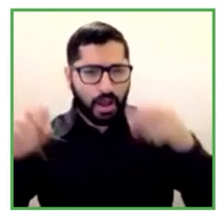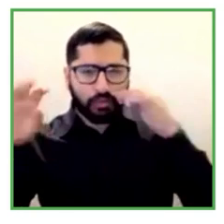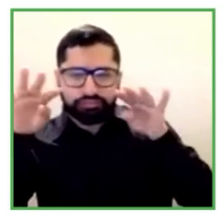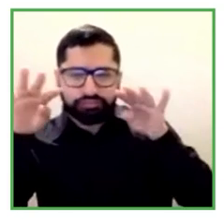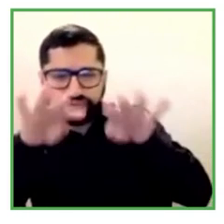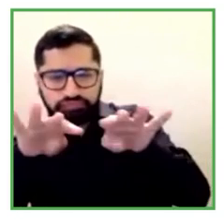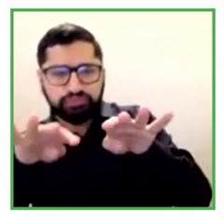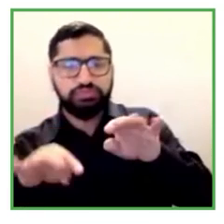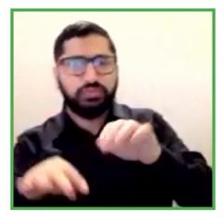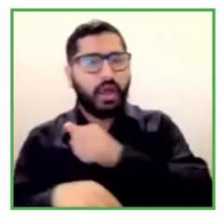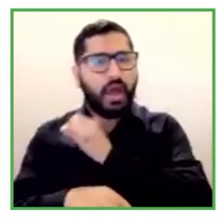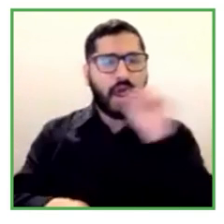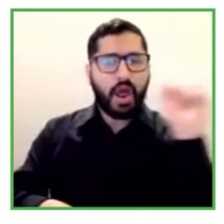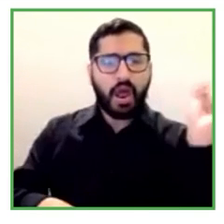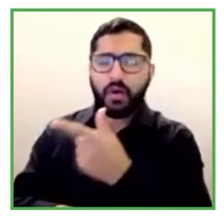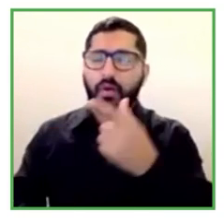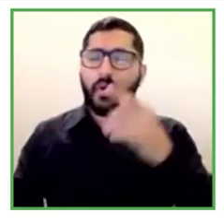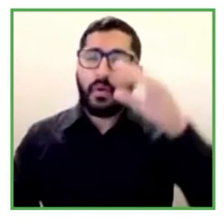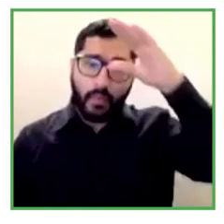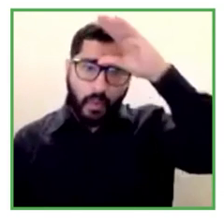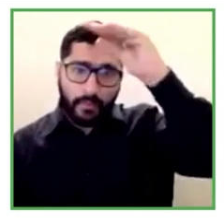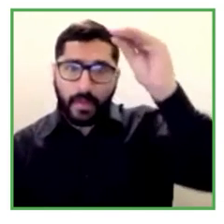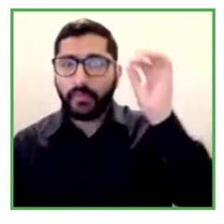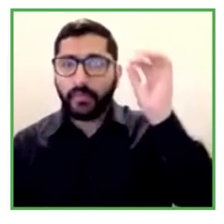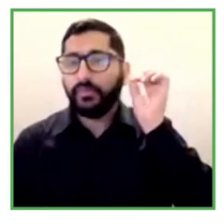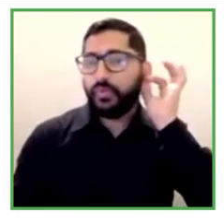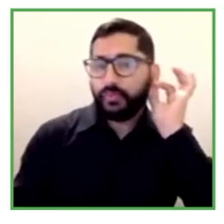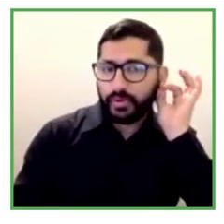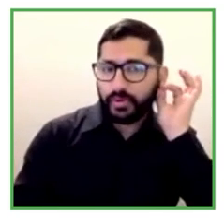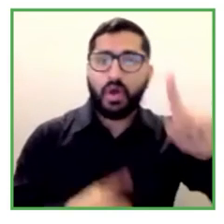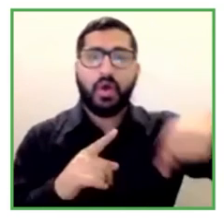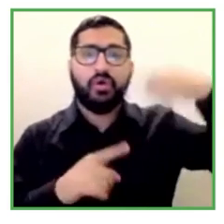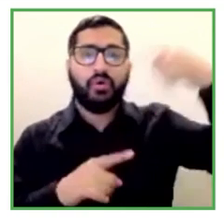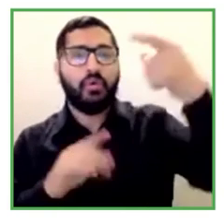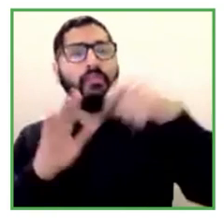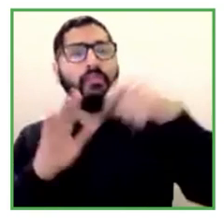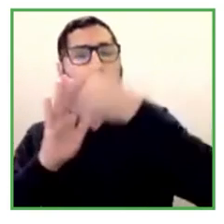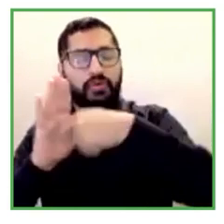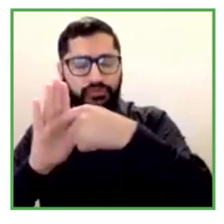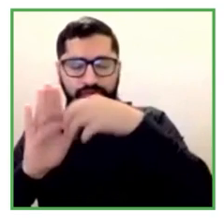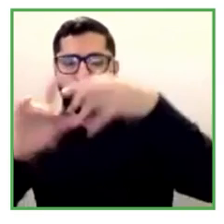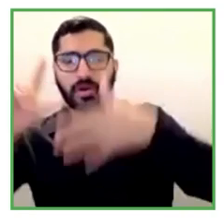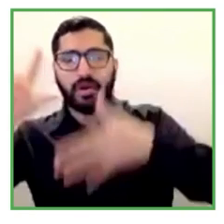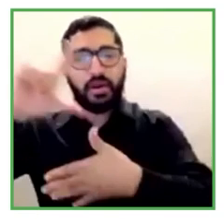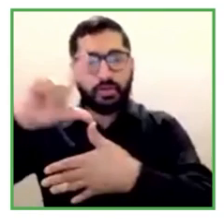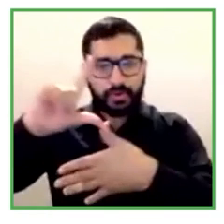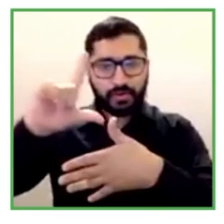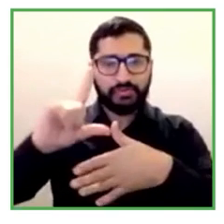en el siguiente año en el proyecto de Latinoamérica. Zero Project. Gracias.